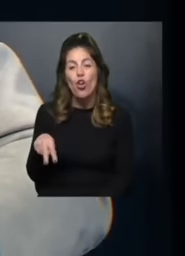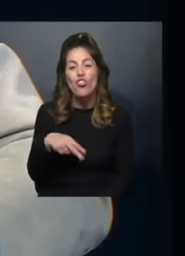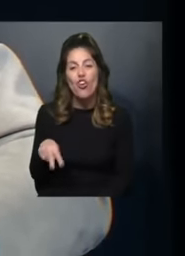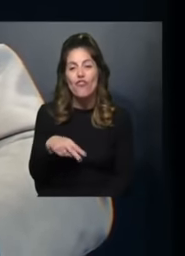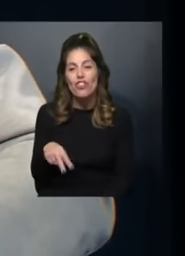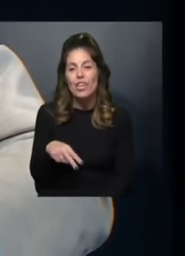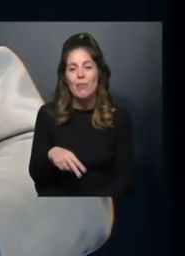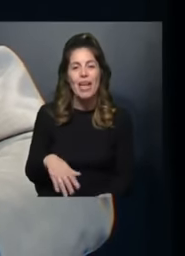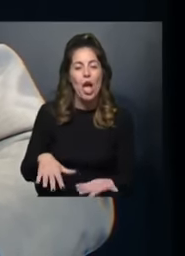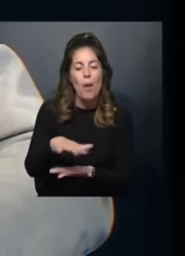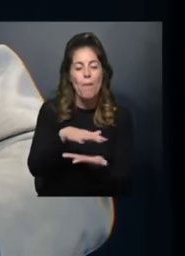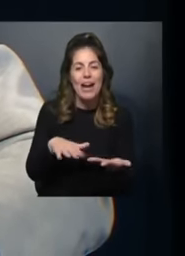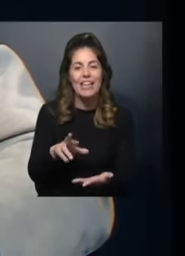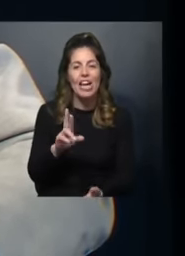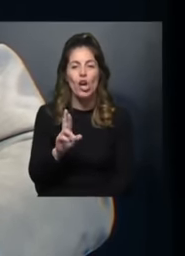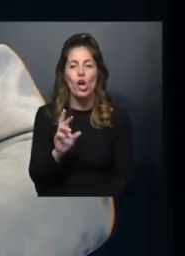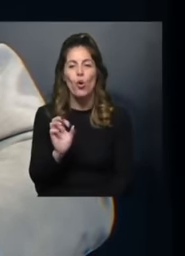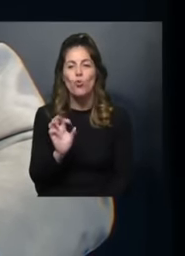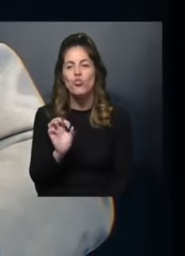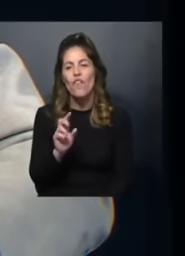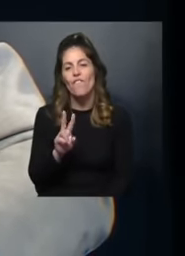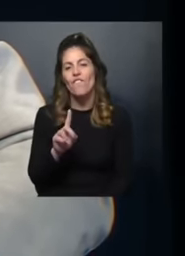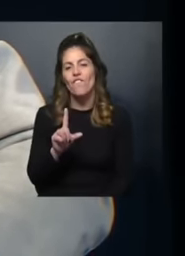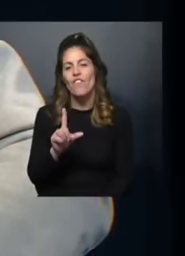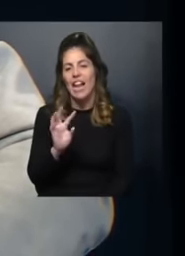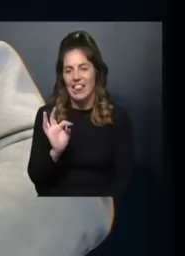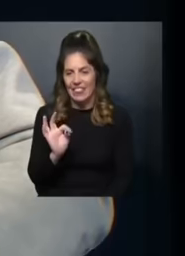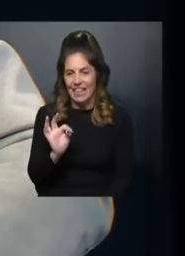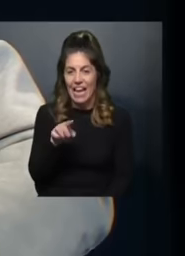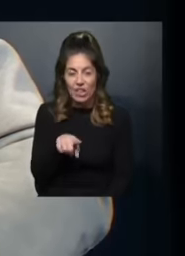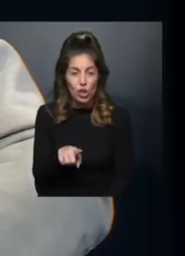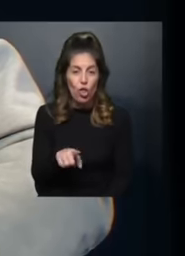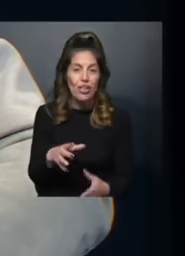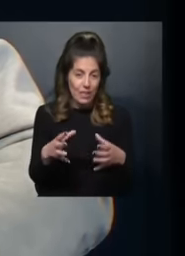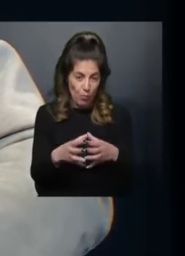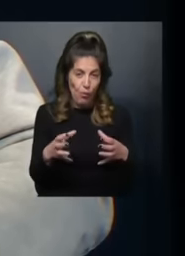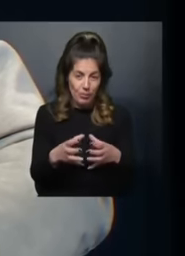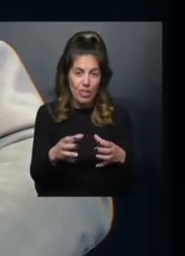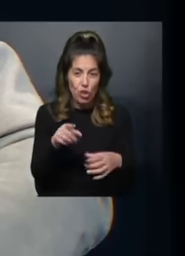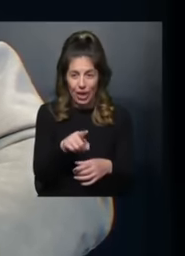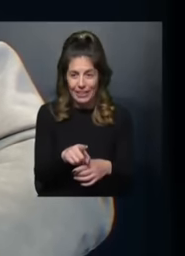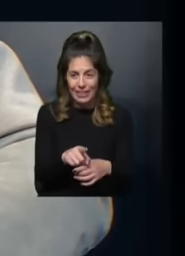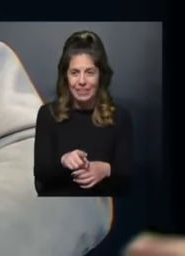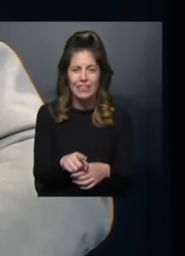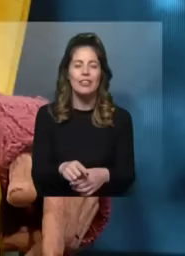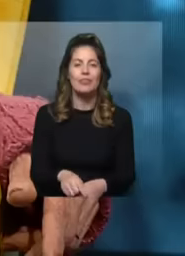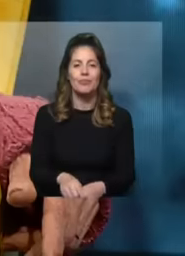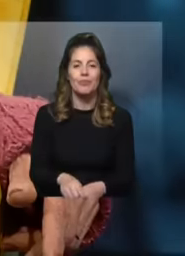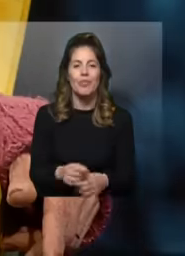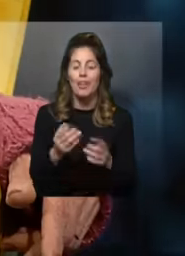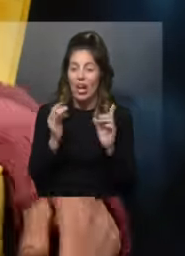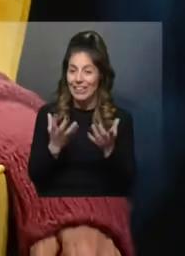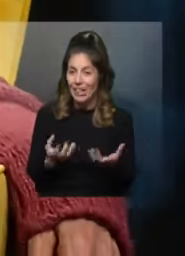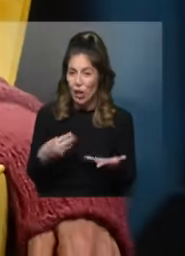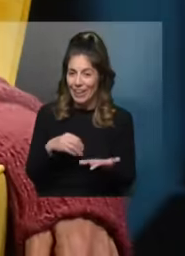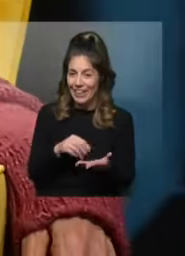el Parque Roosevelt, sí. Así que bueno, allí pueden encontrar todo este movimiento. Y... Pero quiero decir una cosita, sí. Que